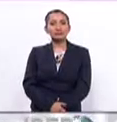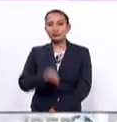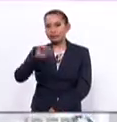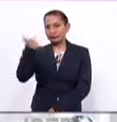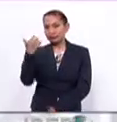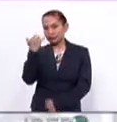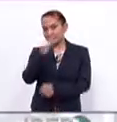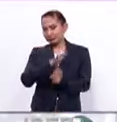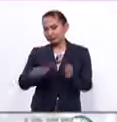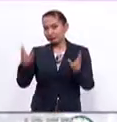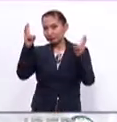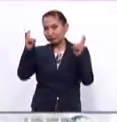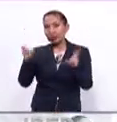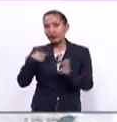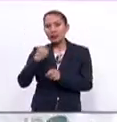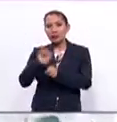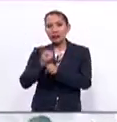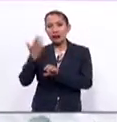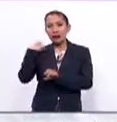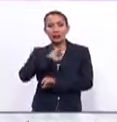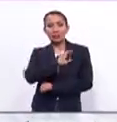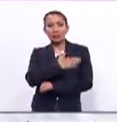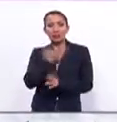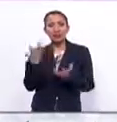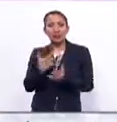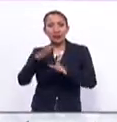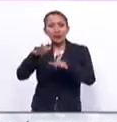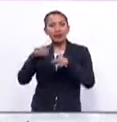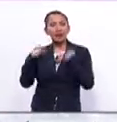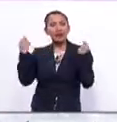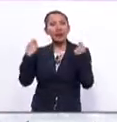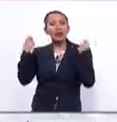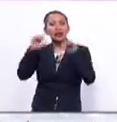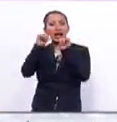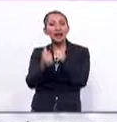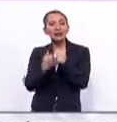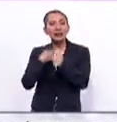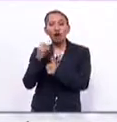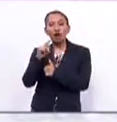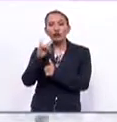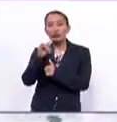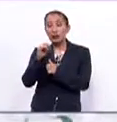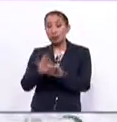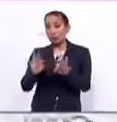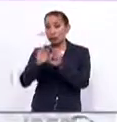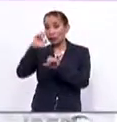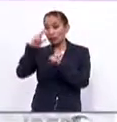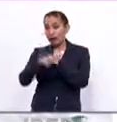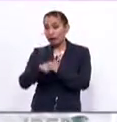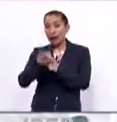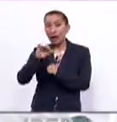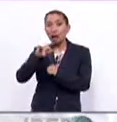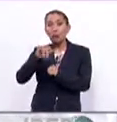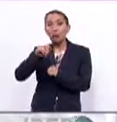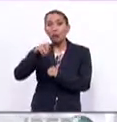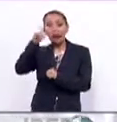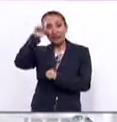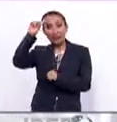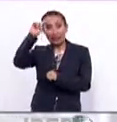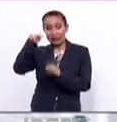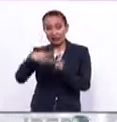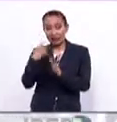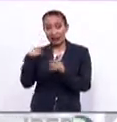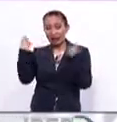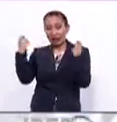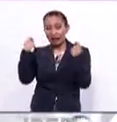En otro orden de ideas, la semana pasada en España se llevó a cabo la Feria de Arte Contemporáneo más importante de Europa, Arco Madrid. En esta edición,